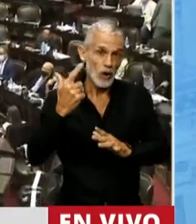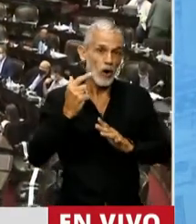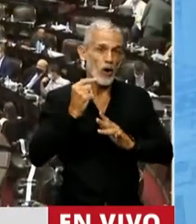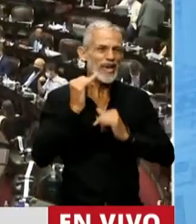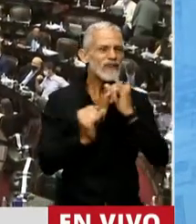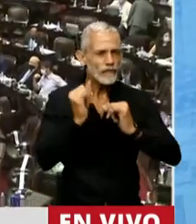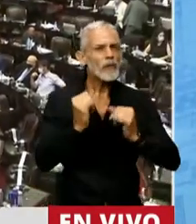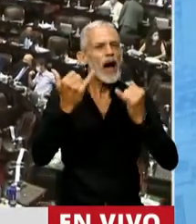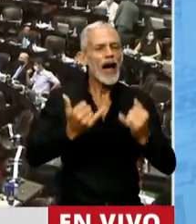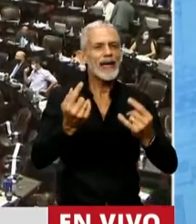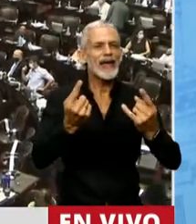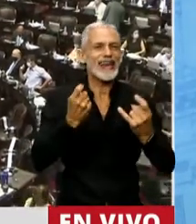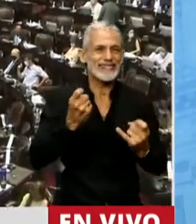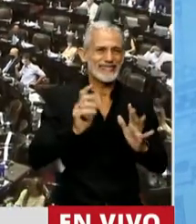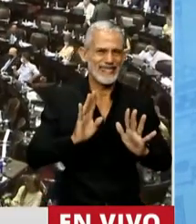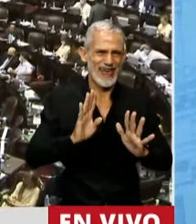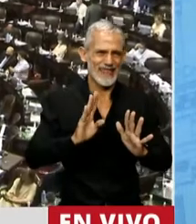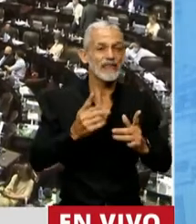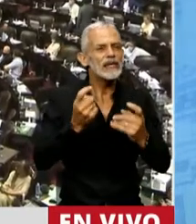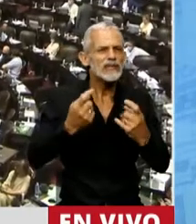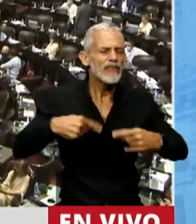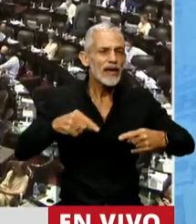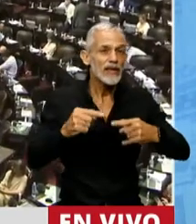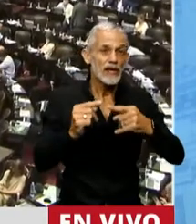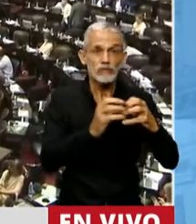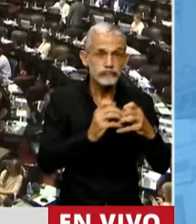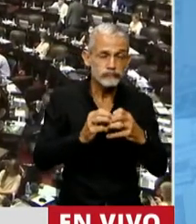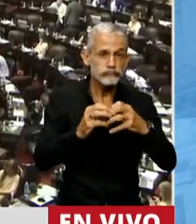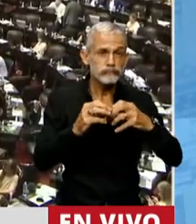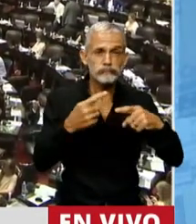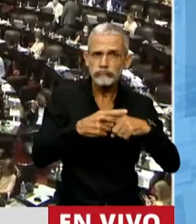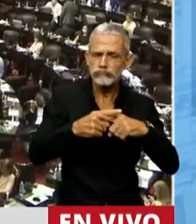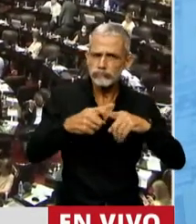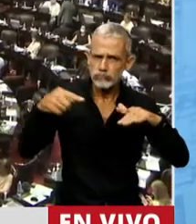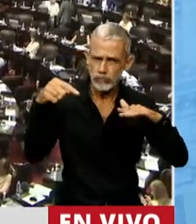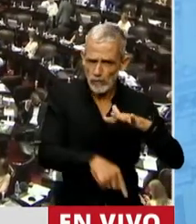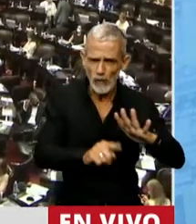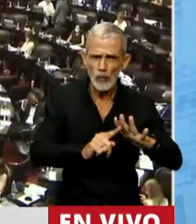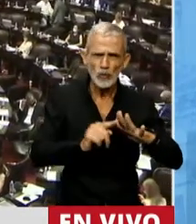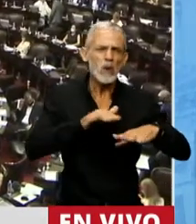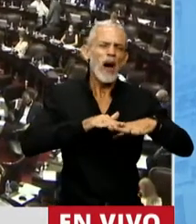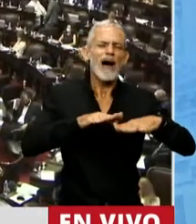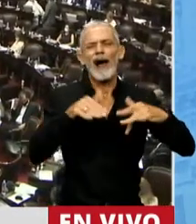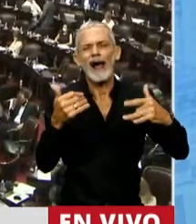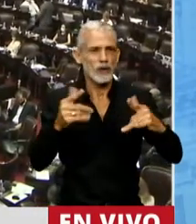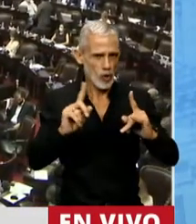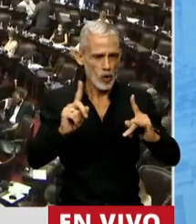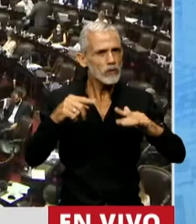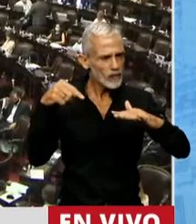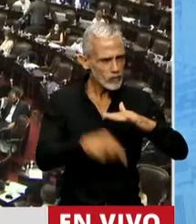una necesidad de avanzar en debates de fondo en esta Cámara de Diputados.